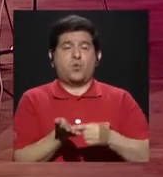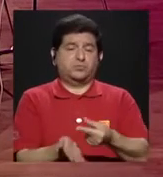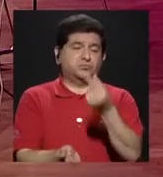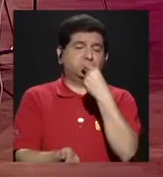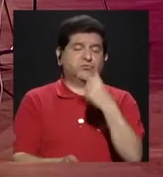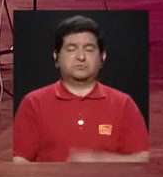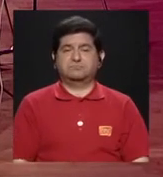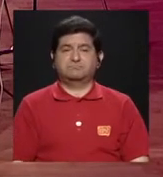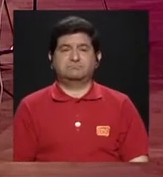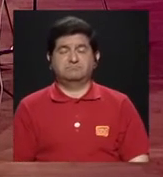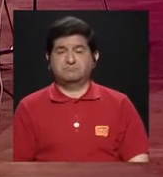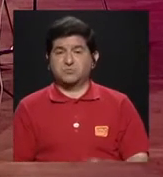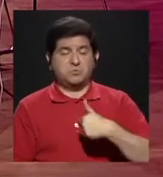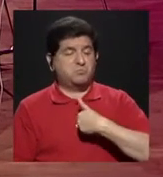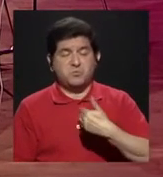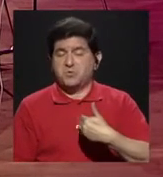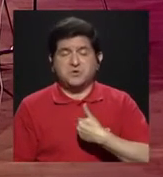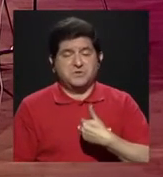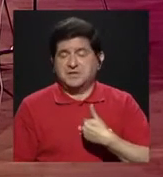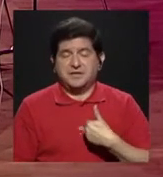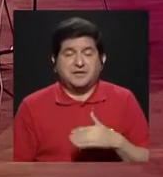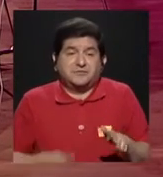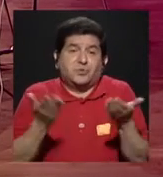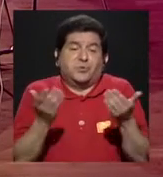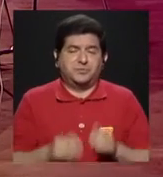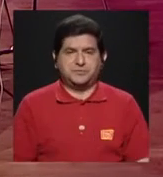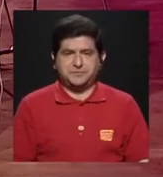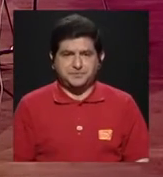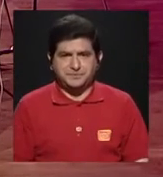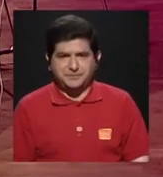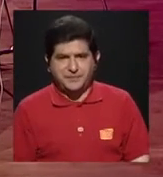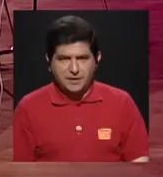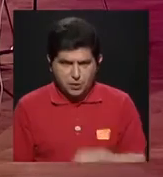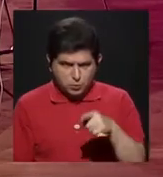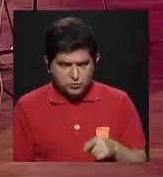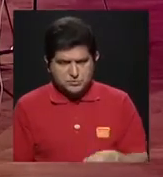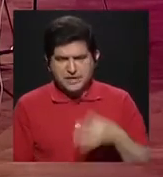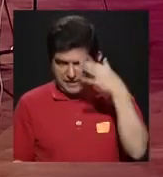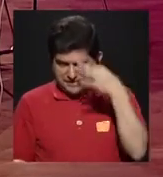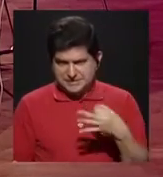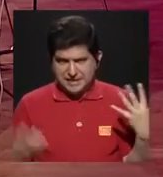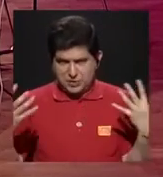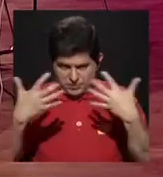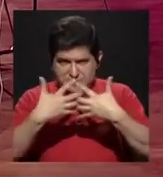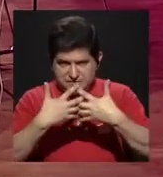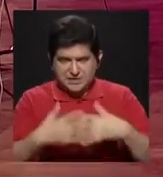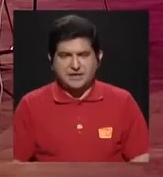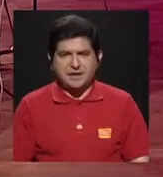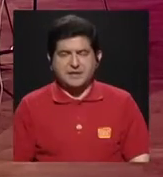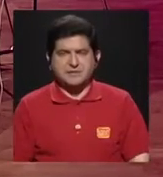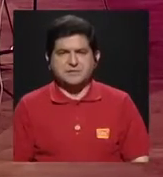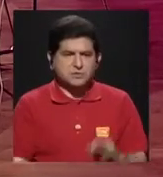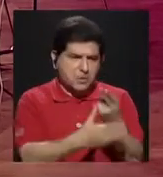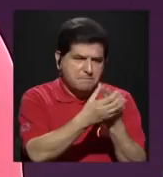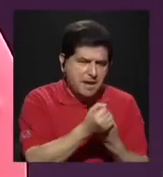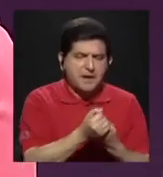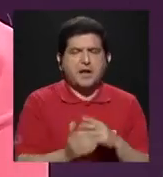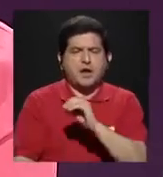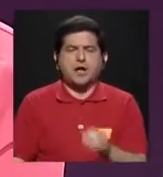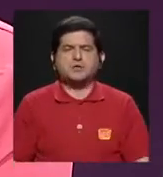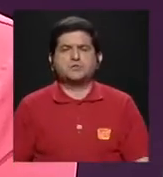tiene... ¿Cómo combinan ustedes porque las combinan, supongo, son mujeres con parejas, casadas,